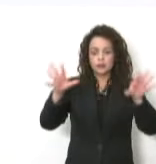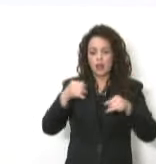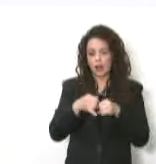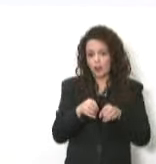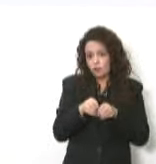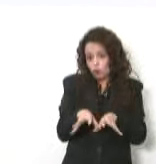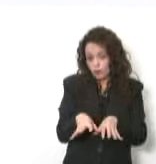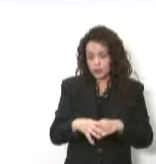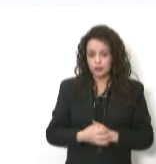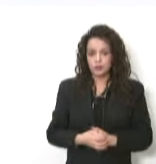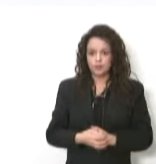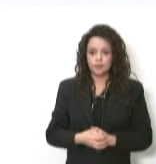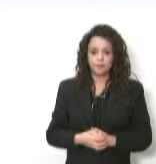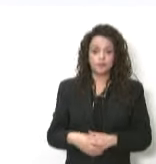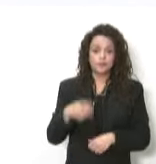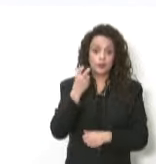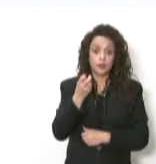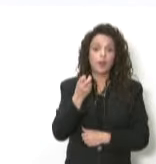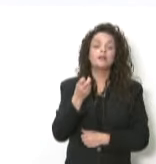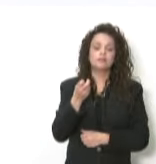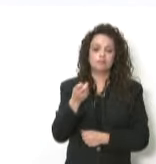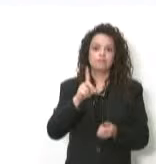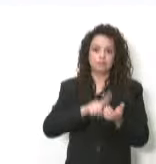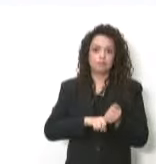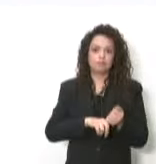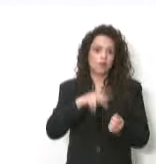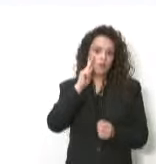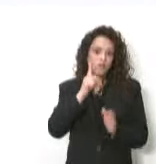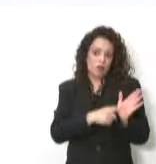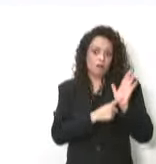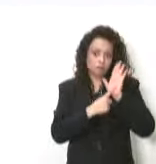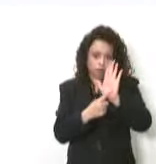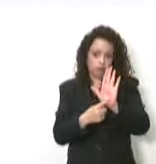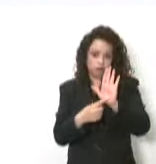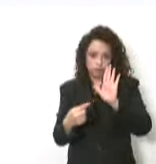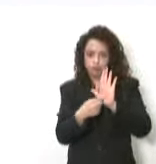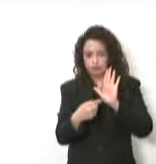criterio muestral representativo. Se está